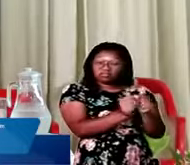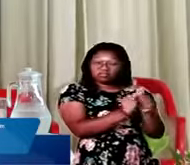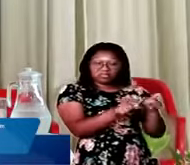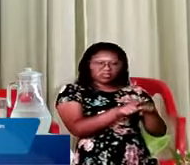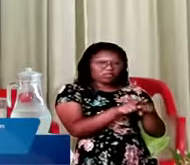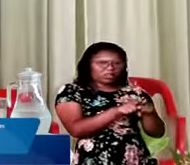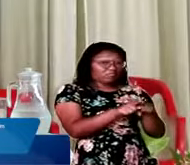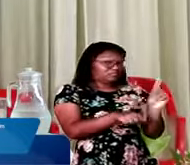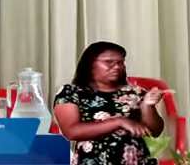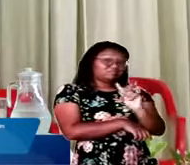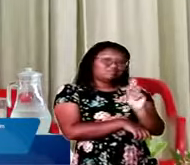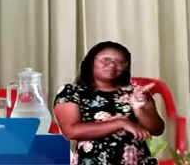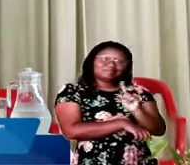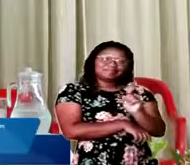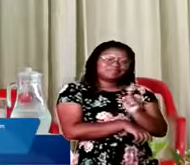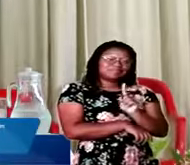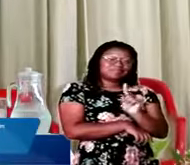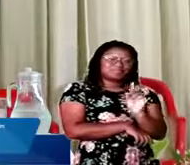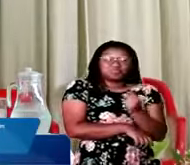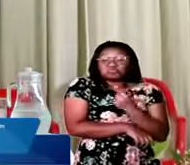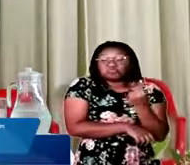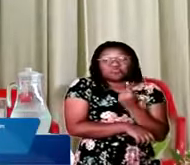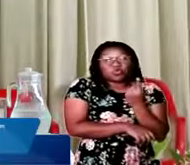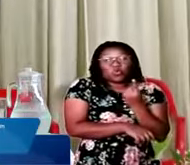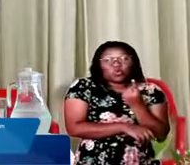Para ellos solo era prójimo,